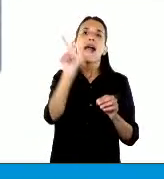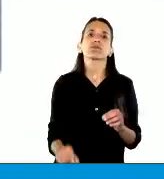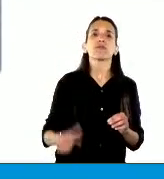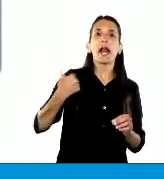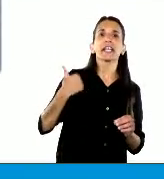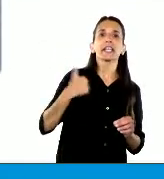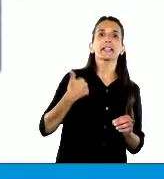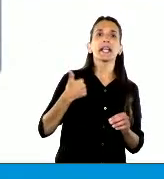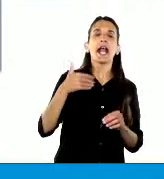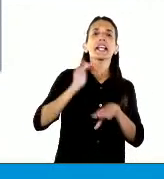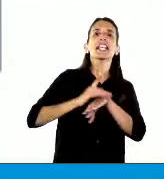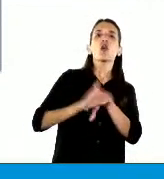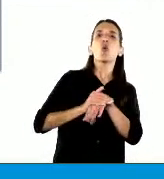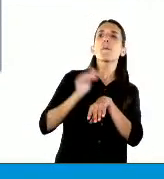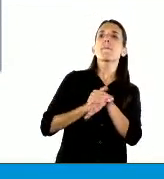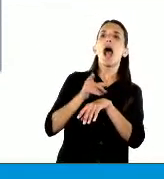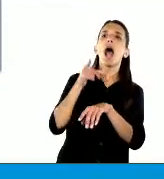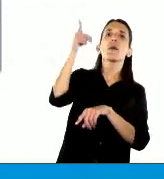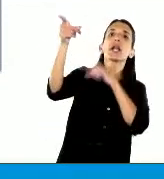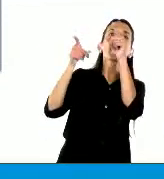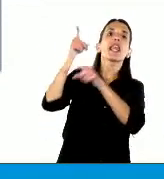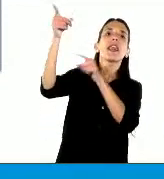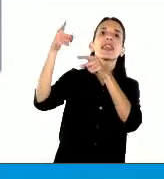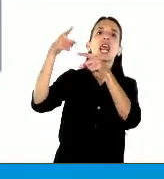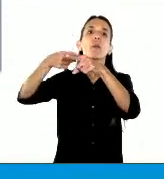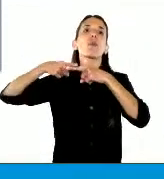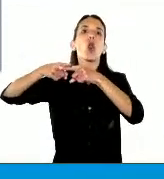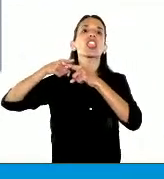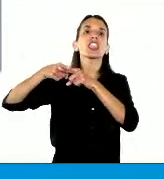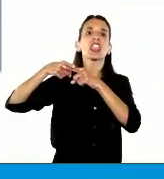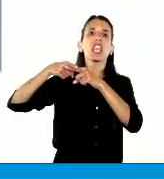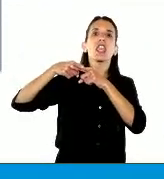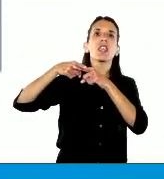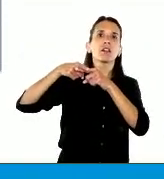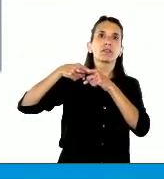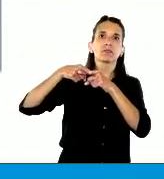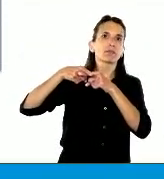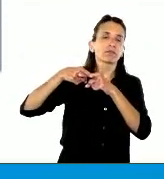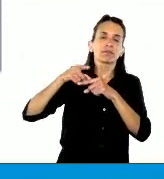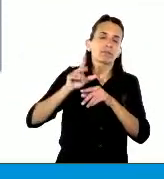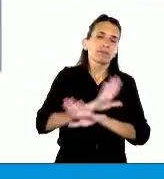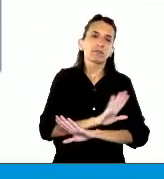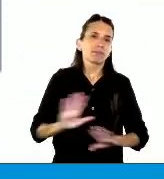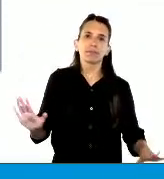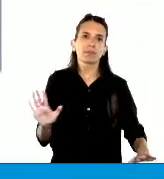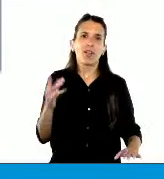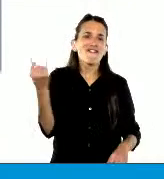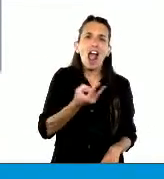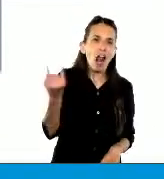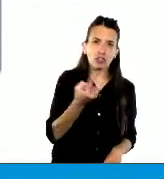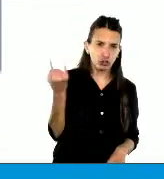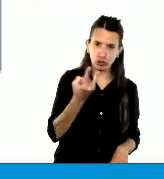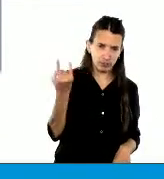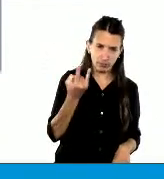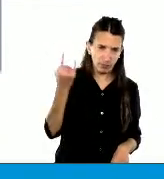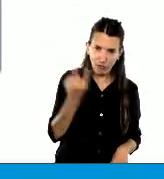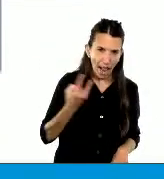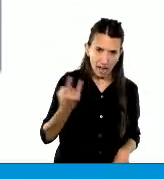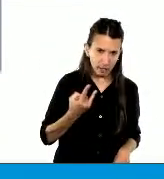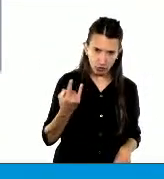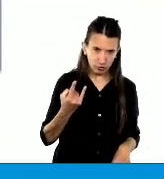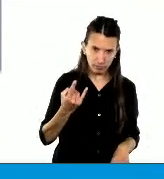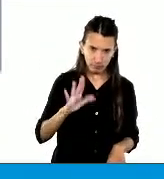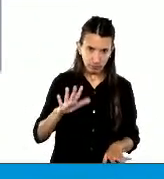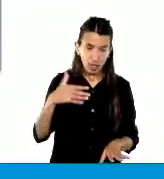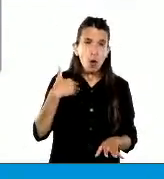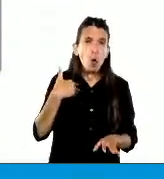la culpable de todos los padecimientos que hoy tenemos. Bueno, eso es falso, de falsedad absoluta, porque cuando se empezó a modificar